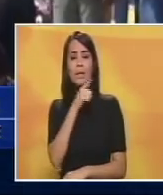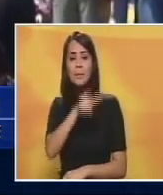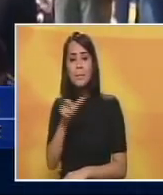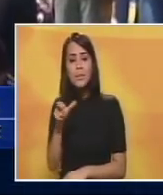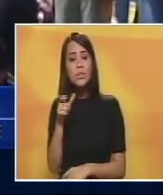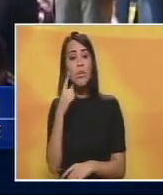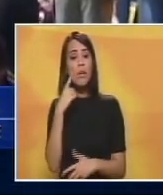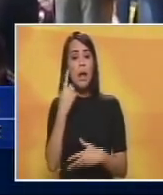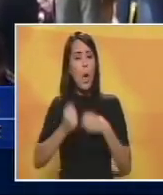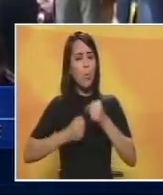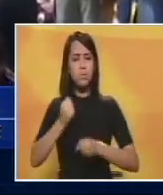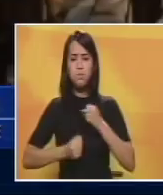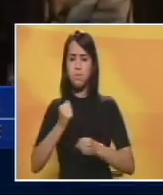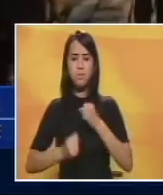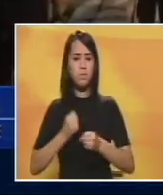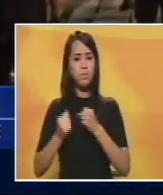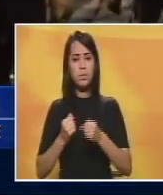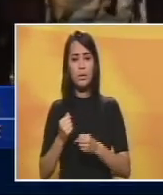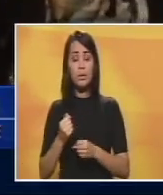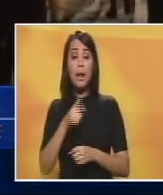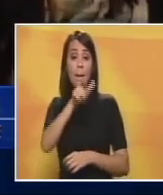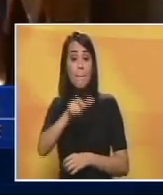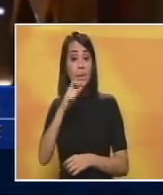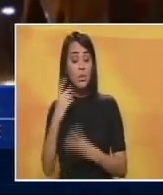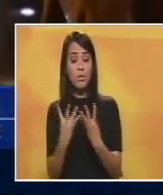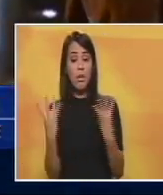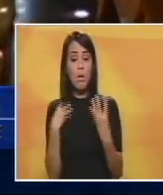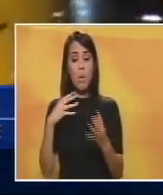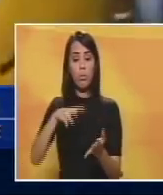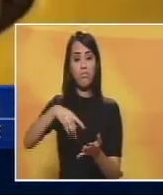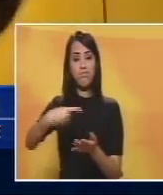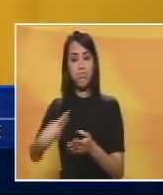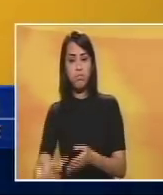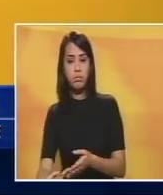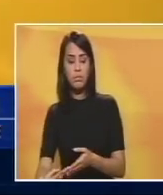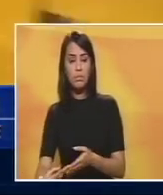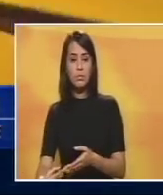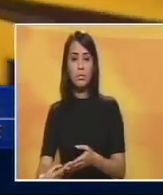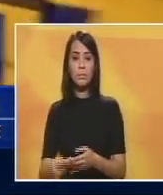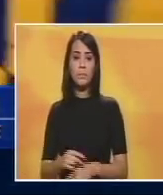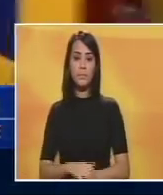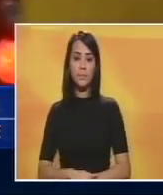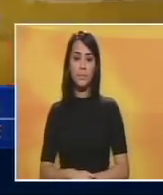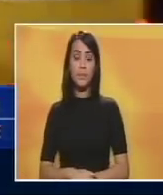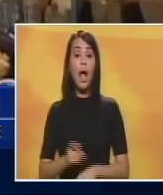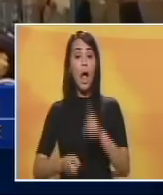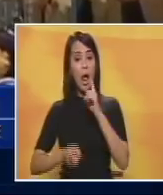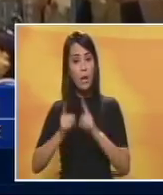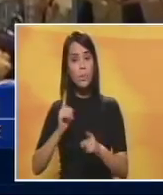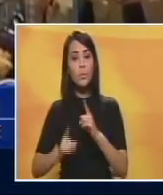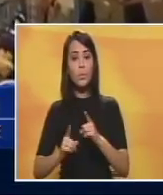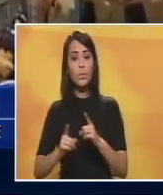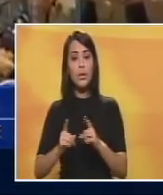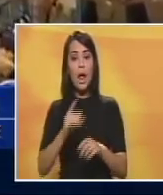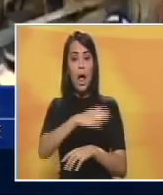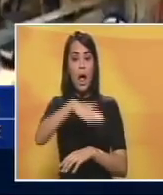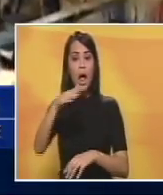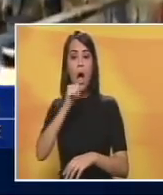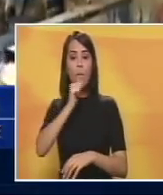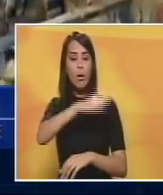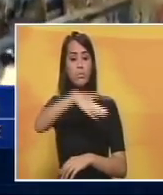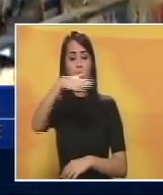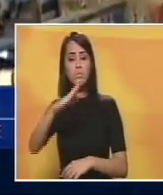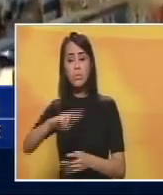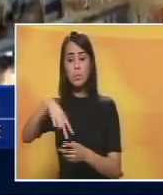asistentes empezaron a correr. Decenas de personas cayeron desde una altura considerable e incluso algunas terminaron en el mar. Las víctimas,